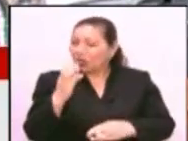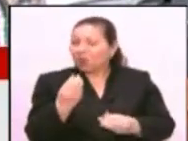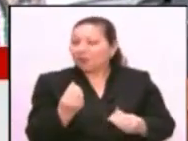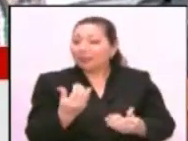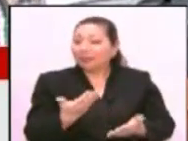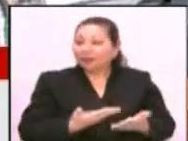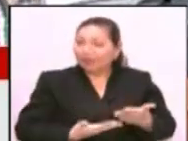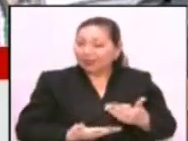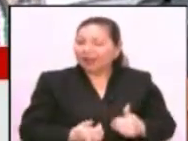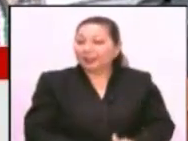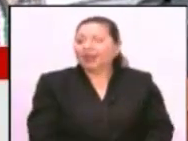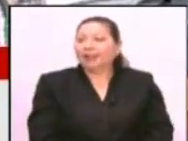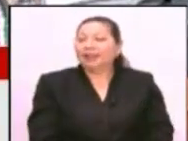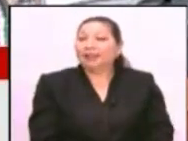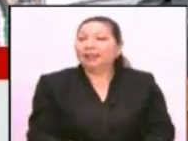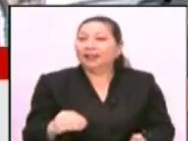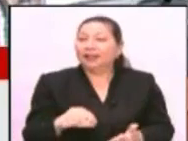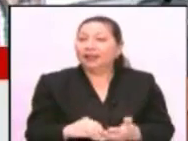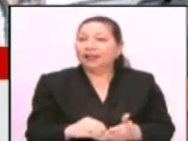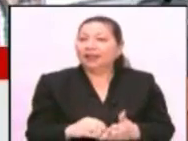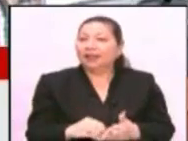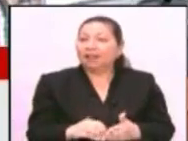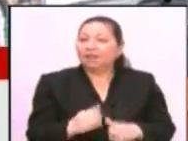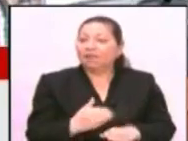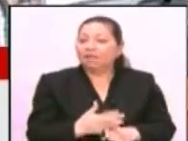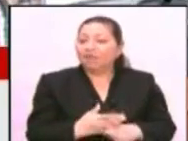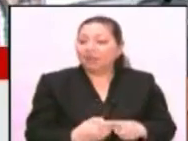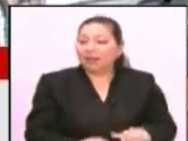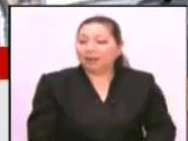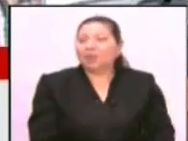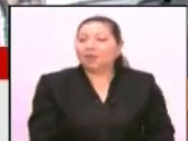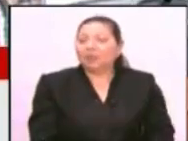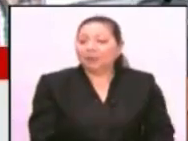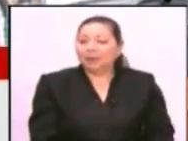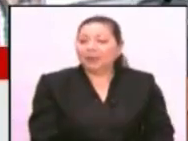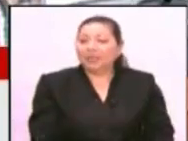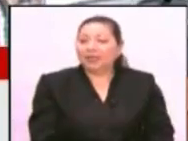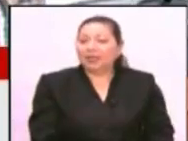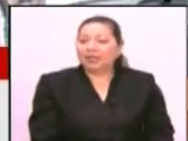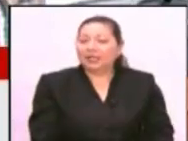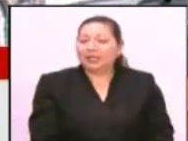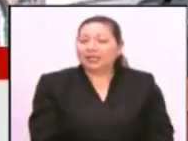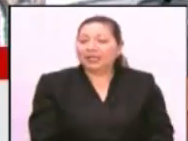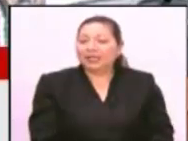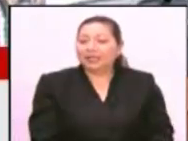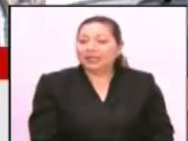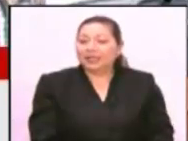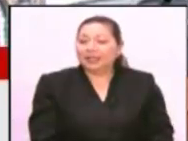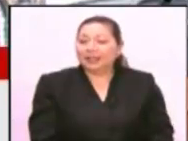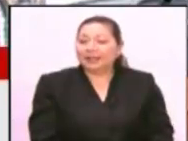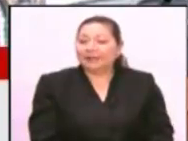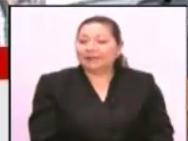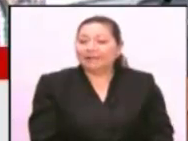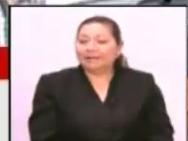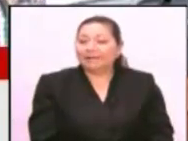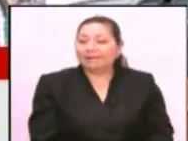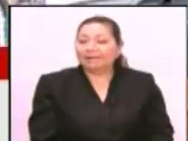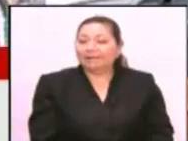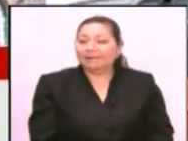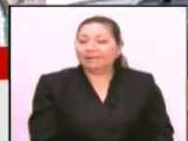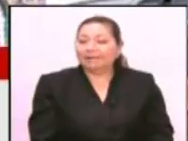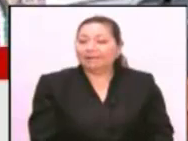comenzado ya a implementar este tipo de metodología. Hacemos. Y un poco, presidente,